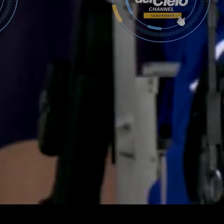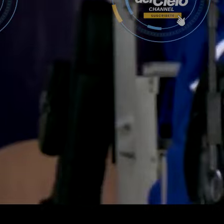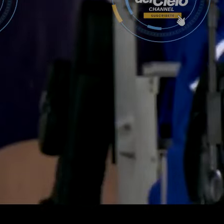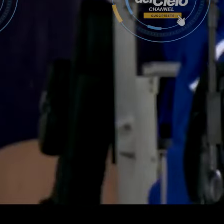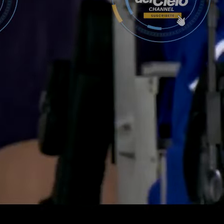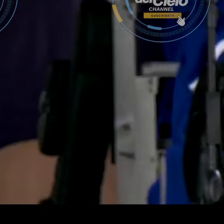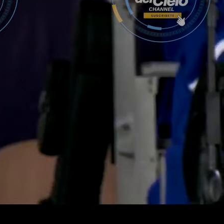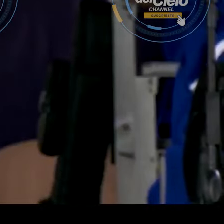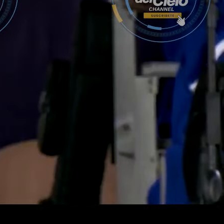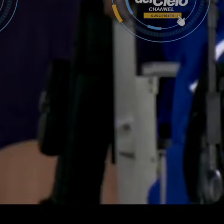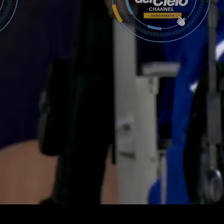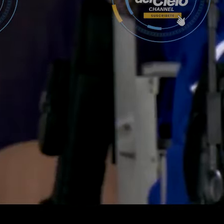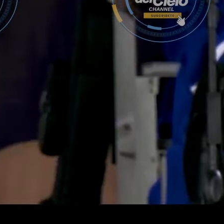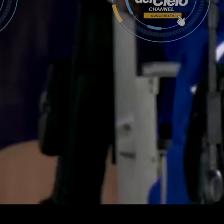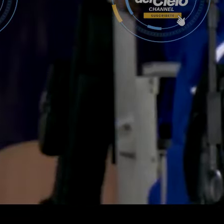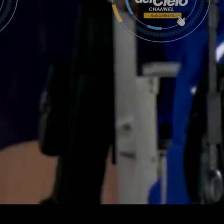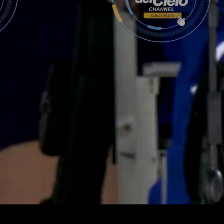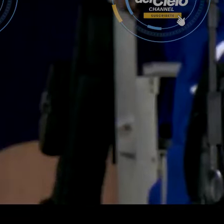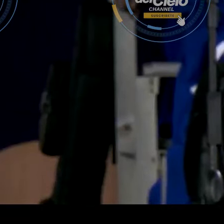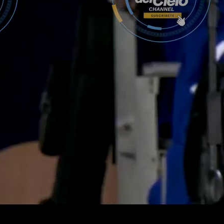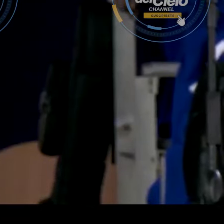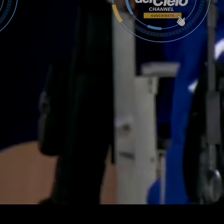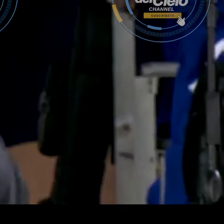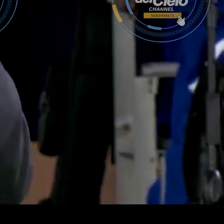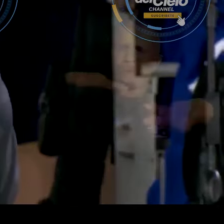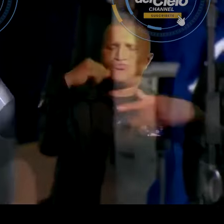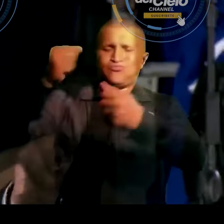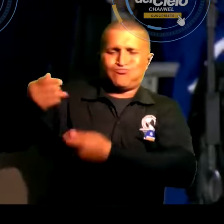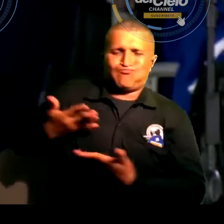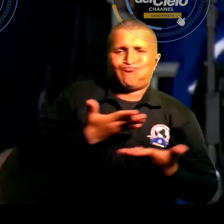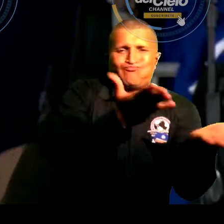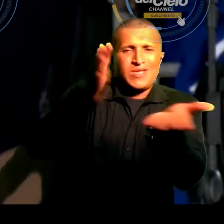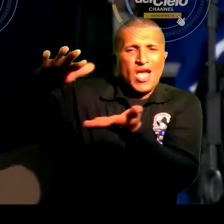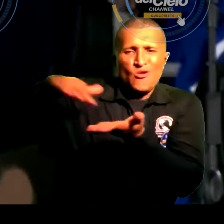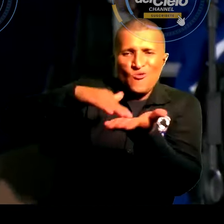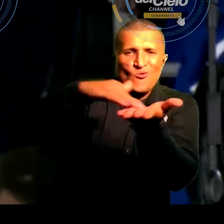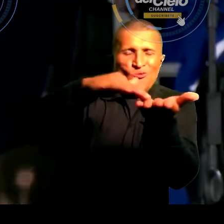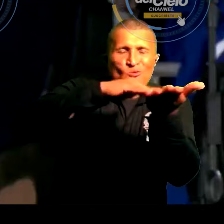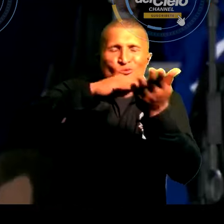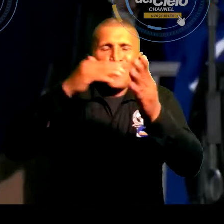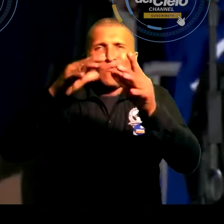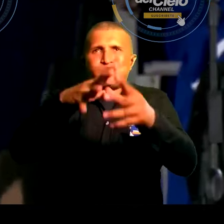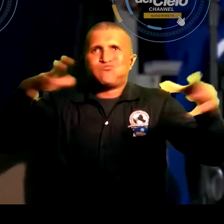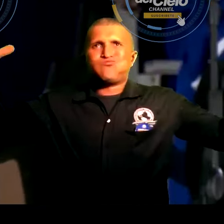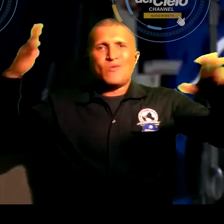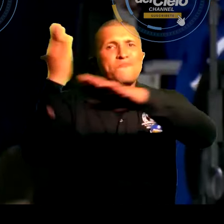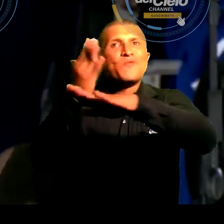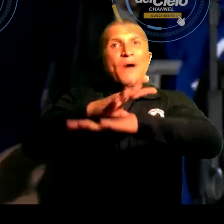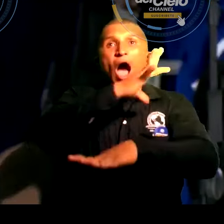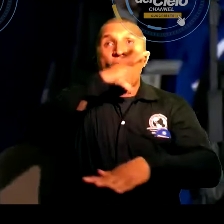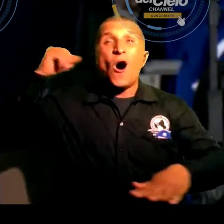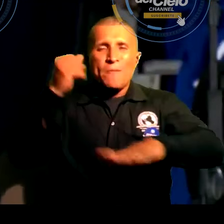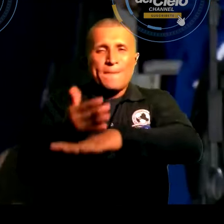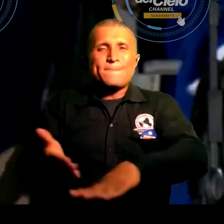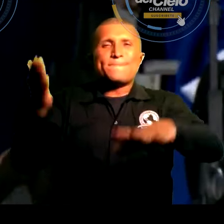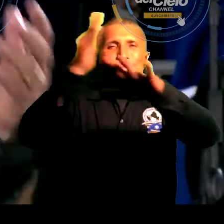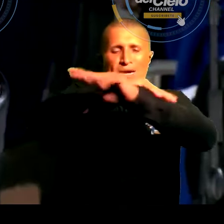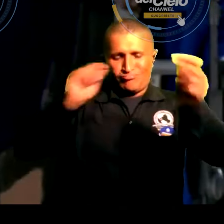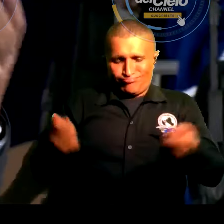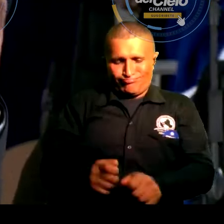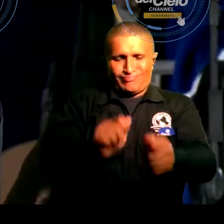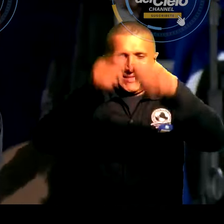cielo para traer la solución al gran problema del hombre. Aleluya. y